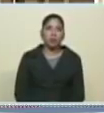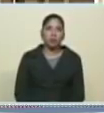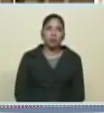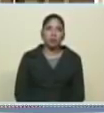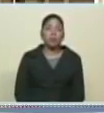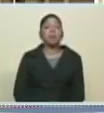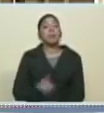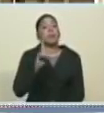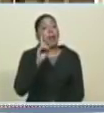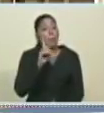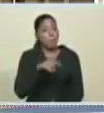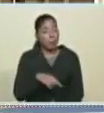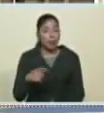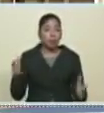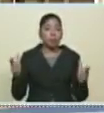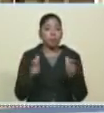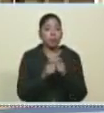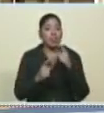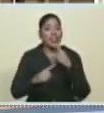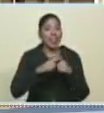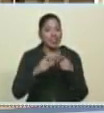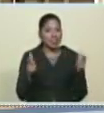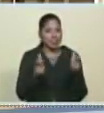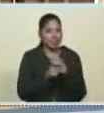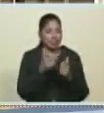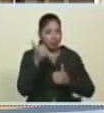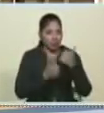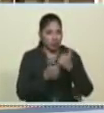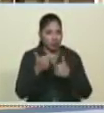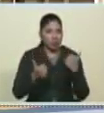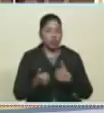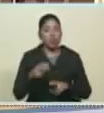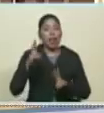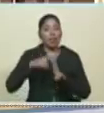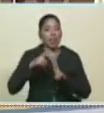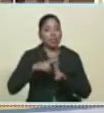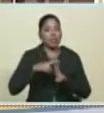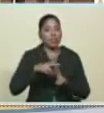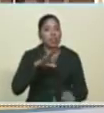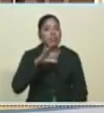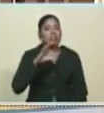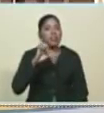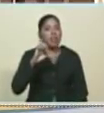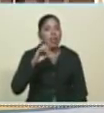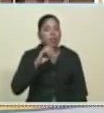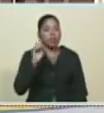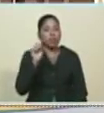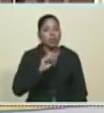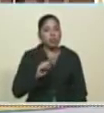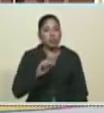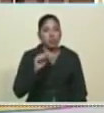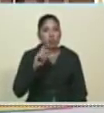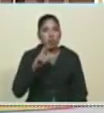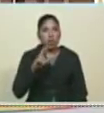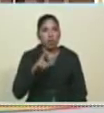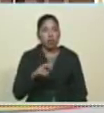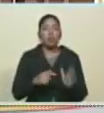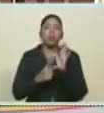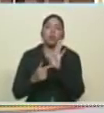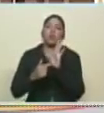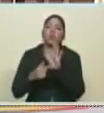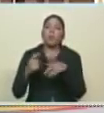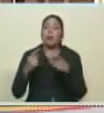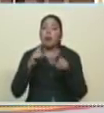Y también con el exgobernador del Táchira, ¿cómo se llamaba? César Pérez Viva. Y le mostré las